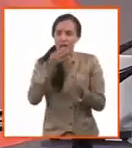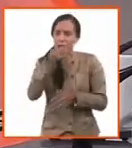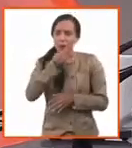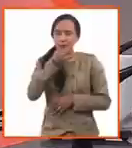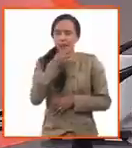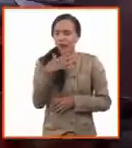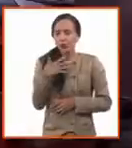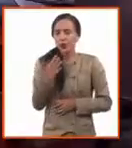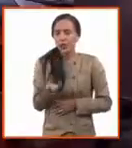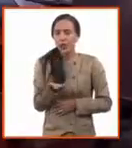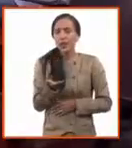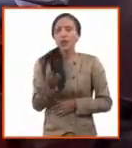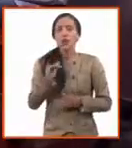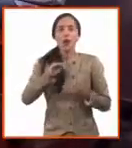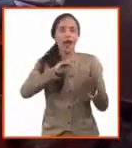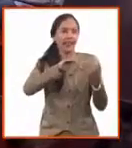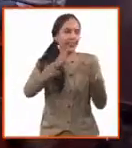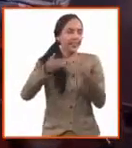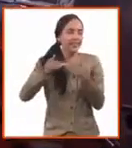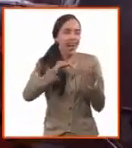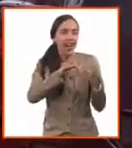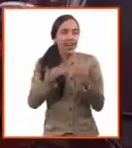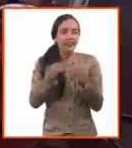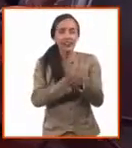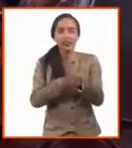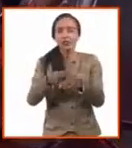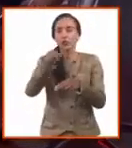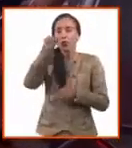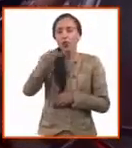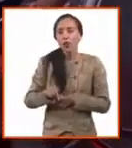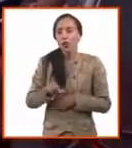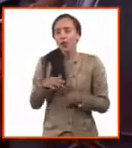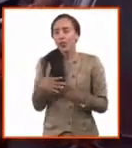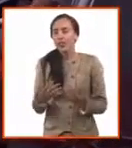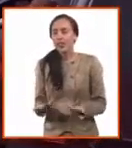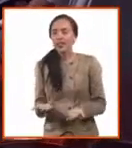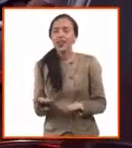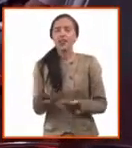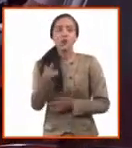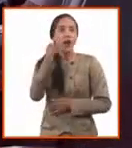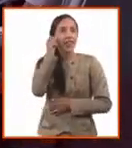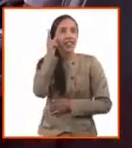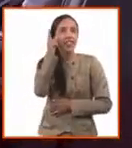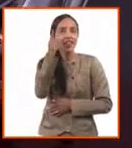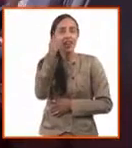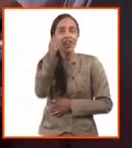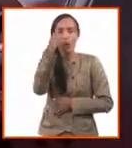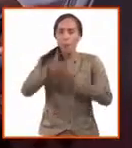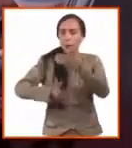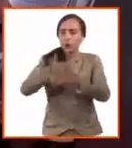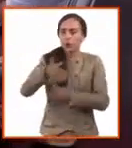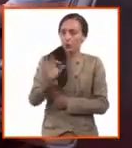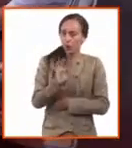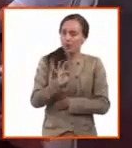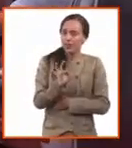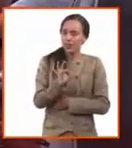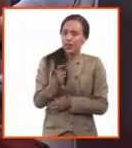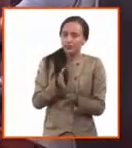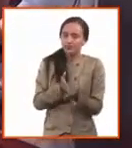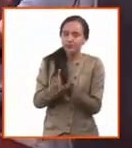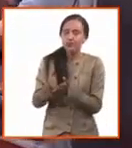de ese debate recurrente entre los historiadores sobre la vigencia de las ideas los procesos o las